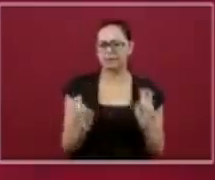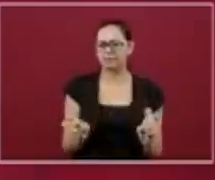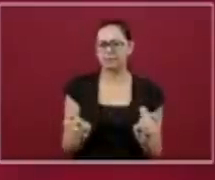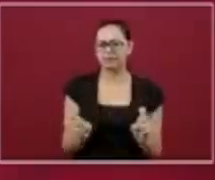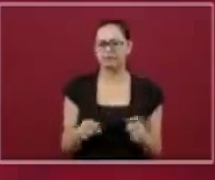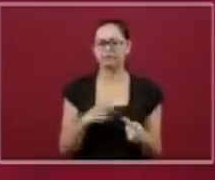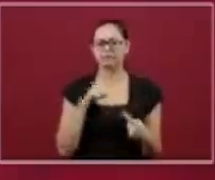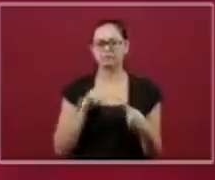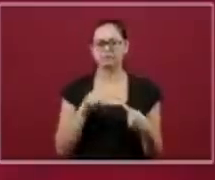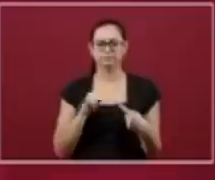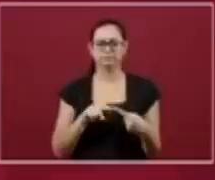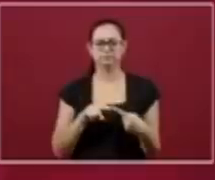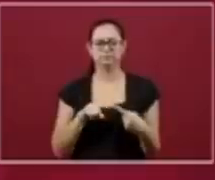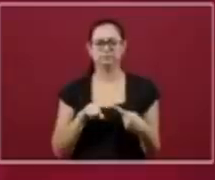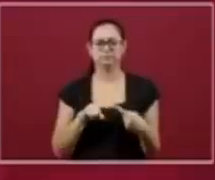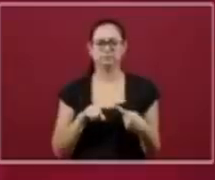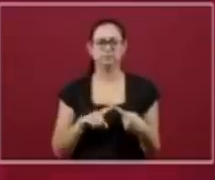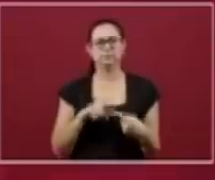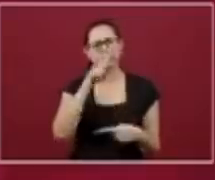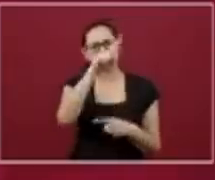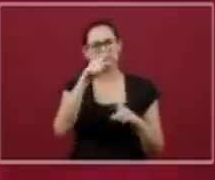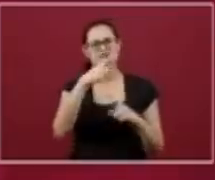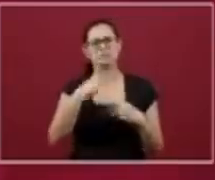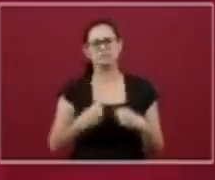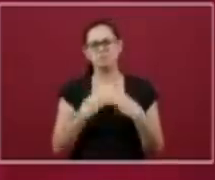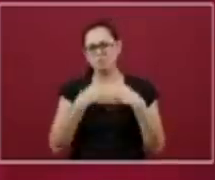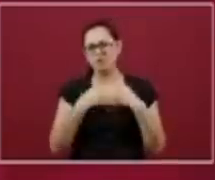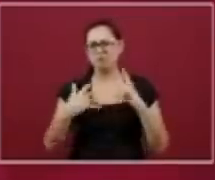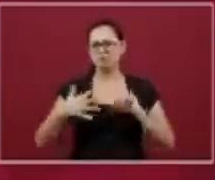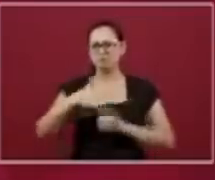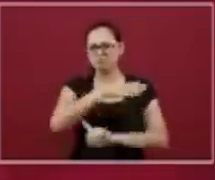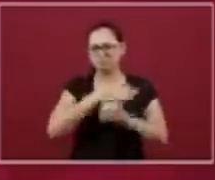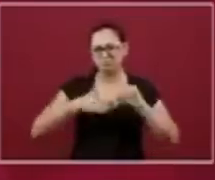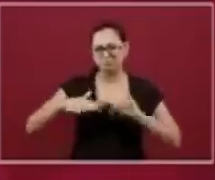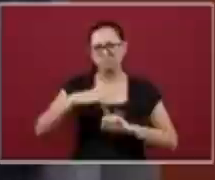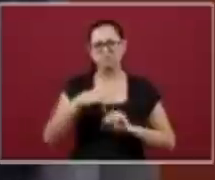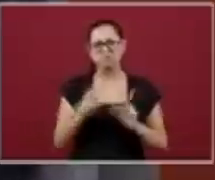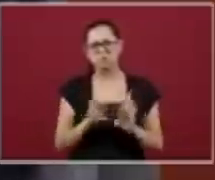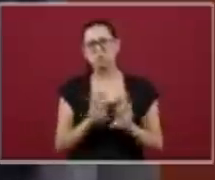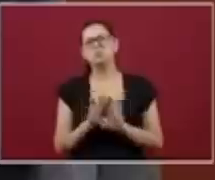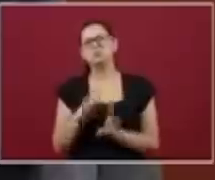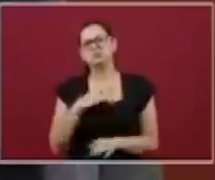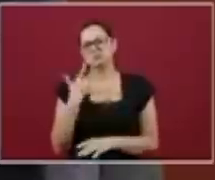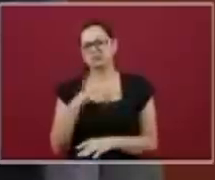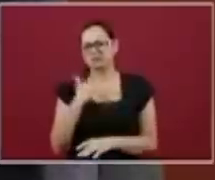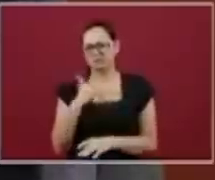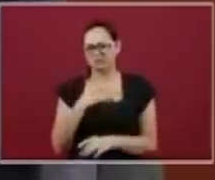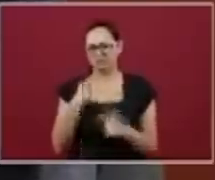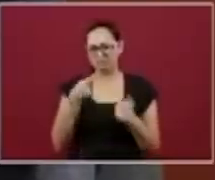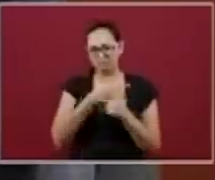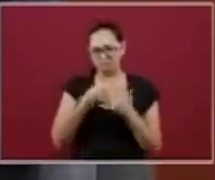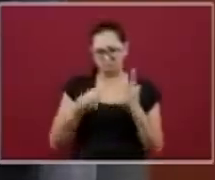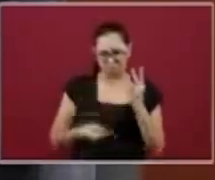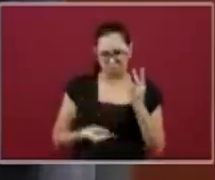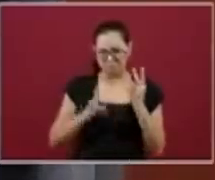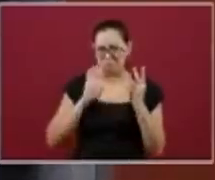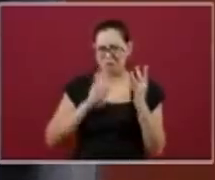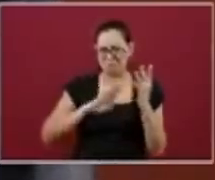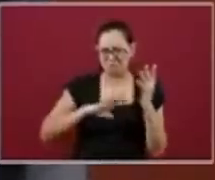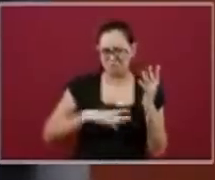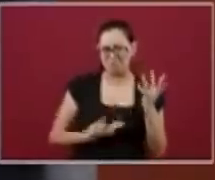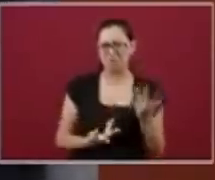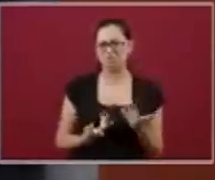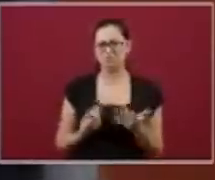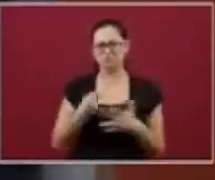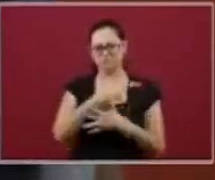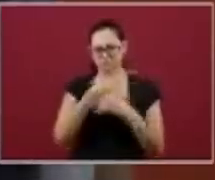Primeramente, sobre su situación allá y las acciones que acabo de enunciar. Lo primero que vamos a hacer es consultar este plan, los